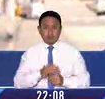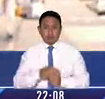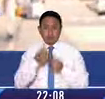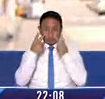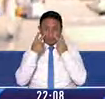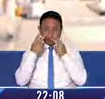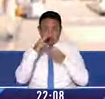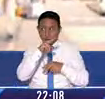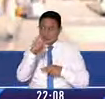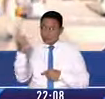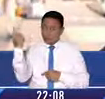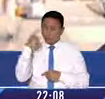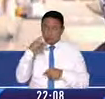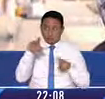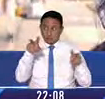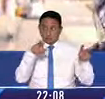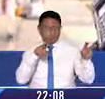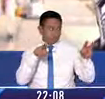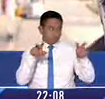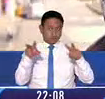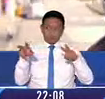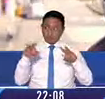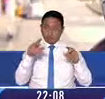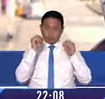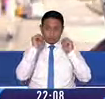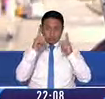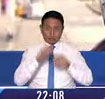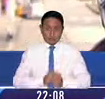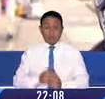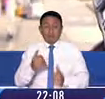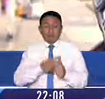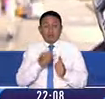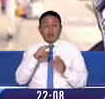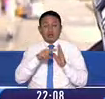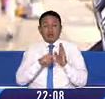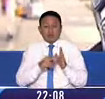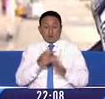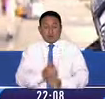observador a su entorno, siempre esté alerta. La primera medida de seguridad es,